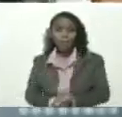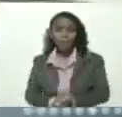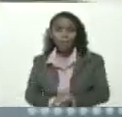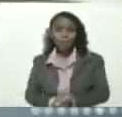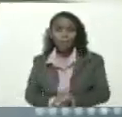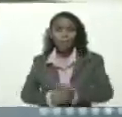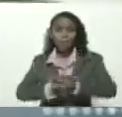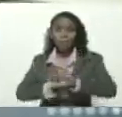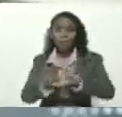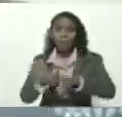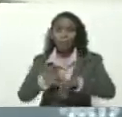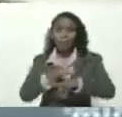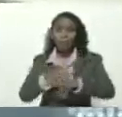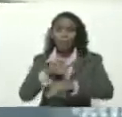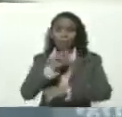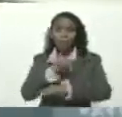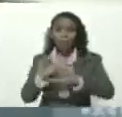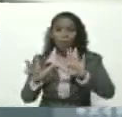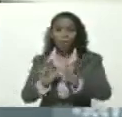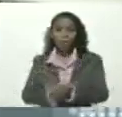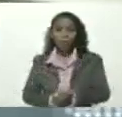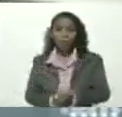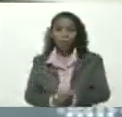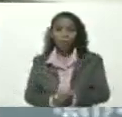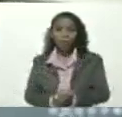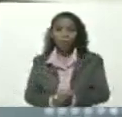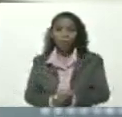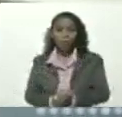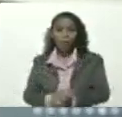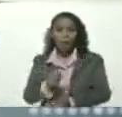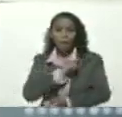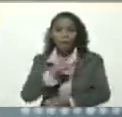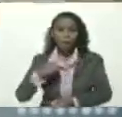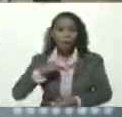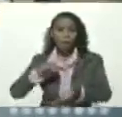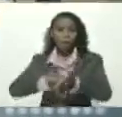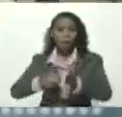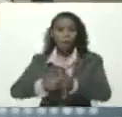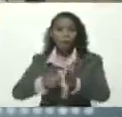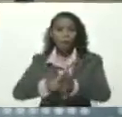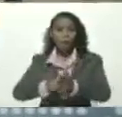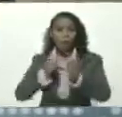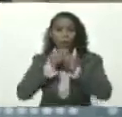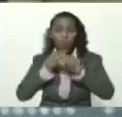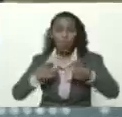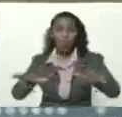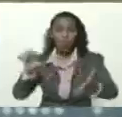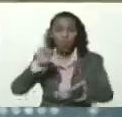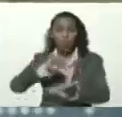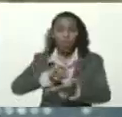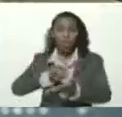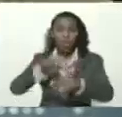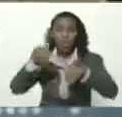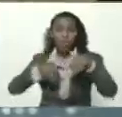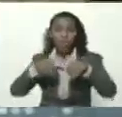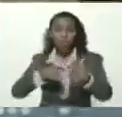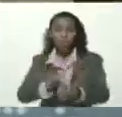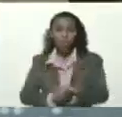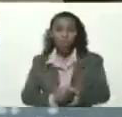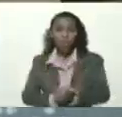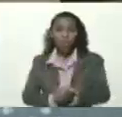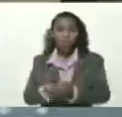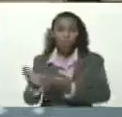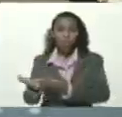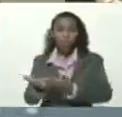Ya el jueves 18, el personal técnico desplegado en los centros de votación